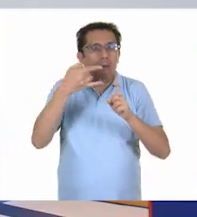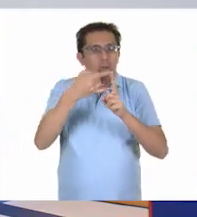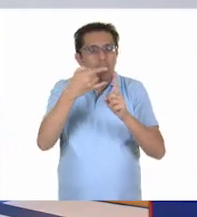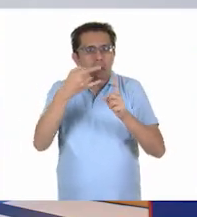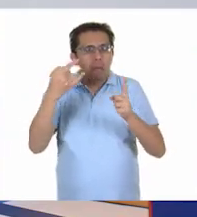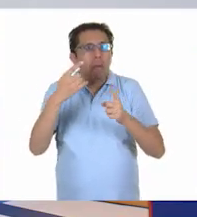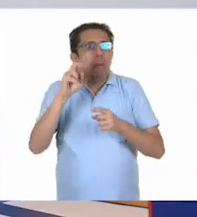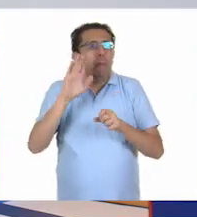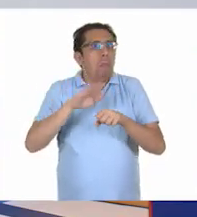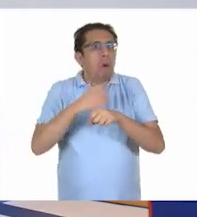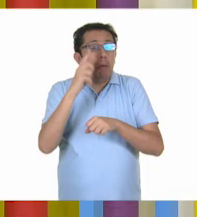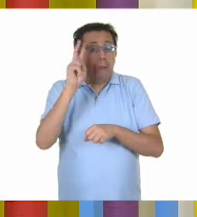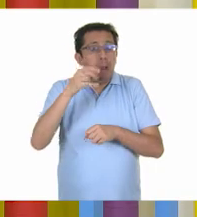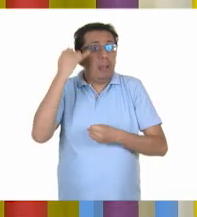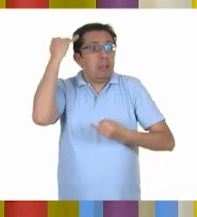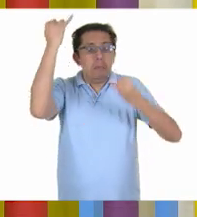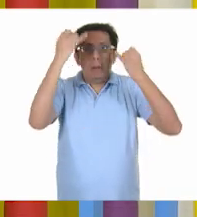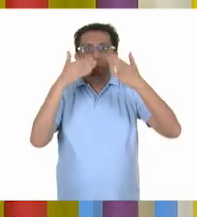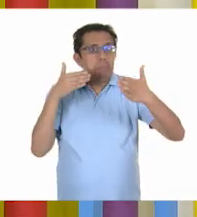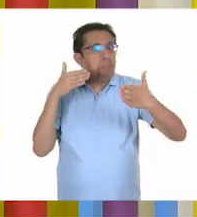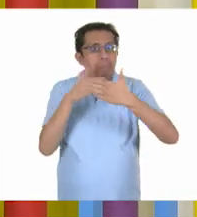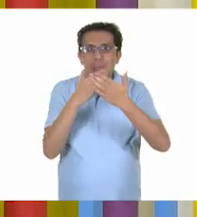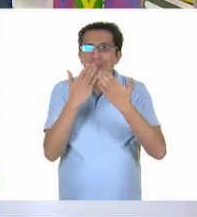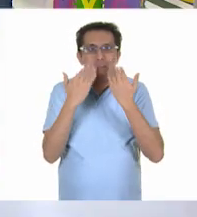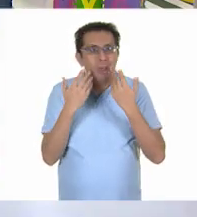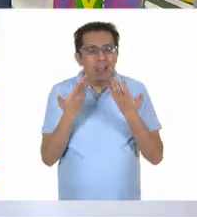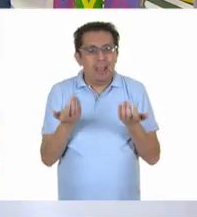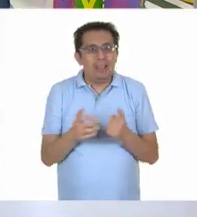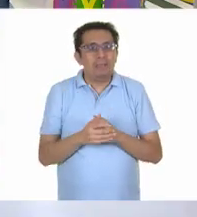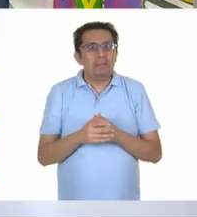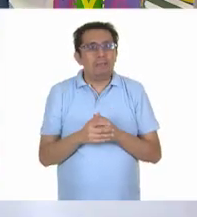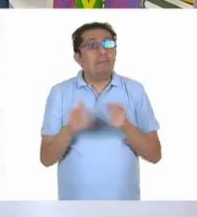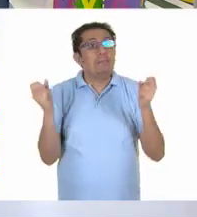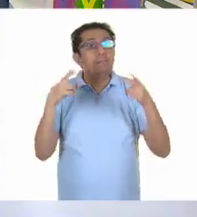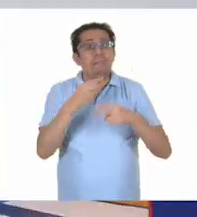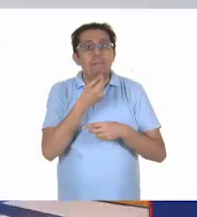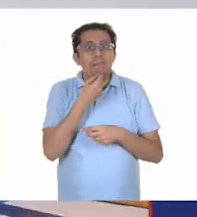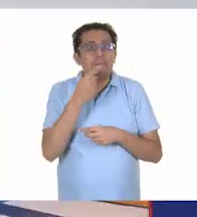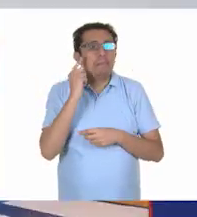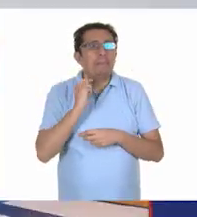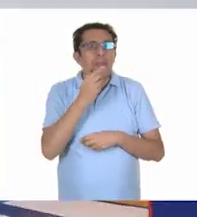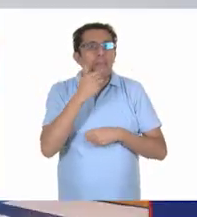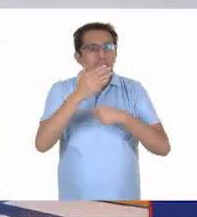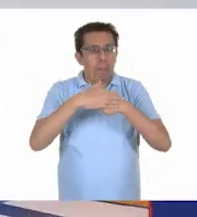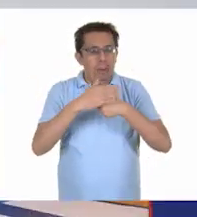Así es, porque nuestra imaginación no tiene límites. Muchas